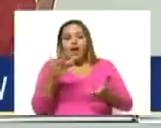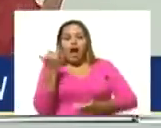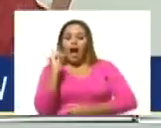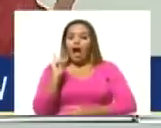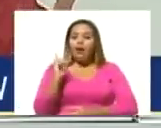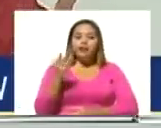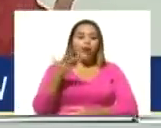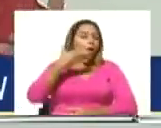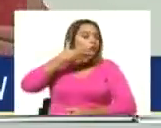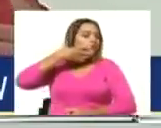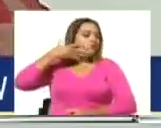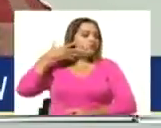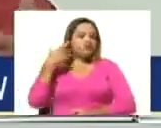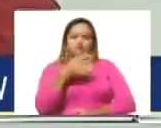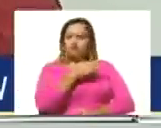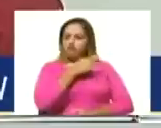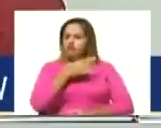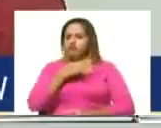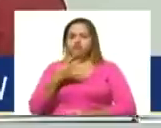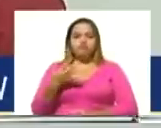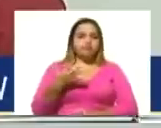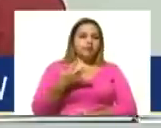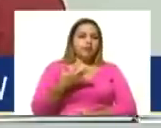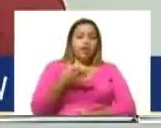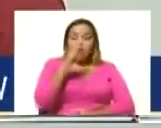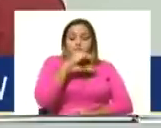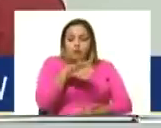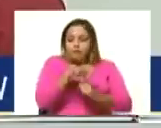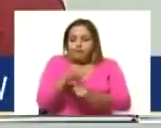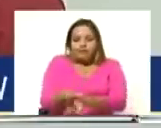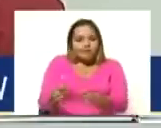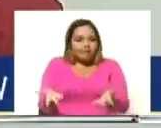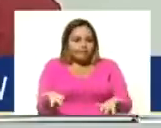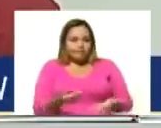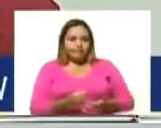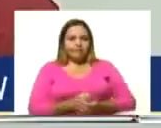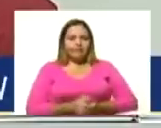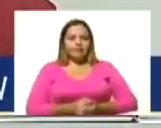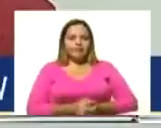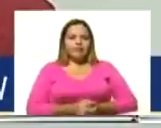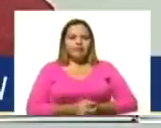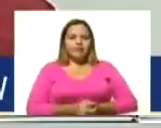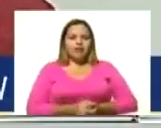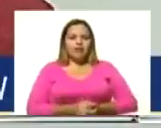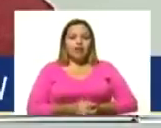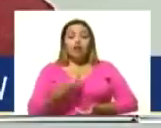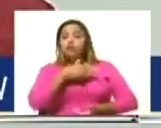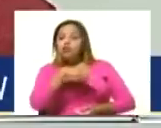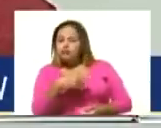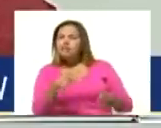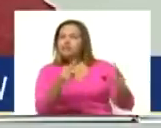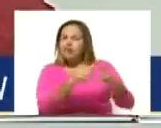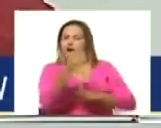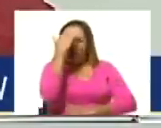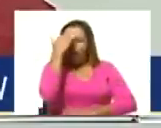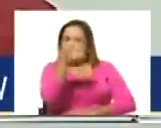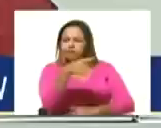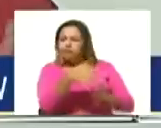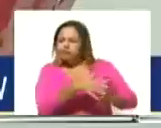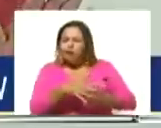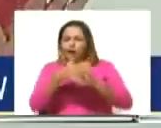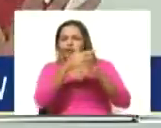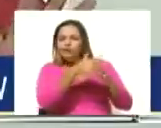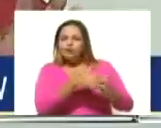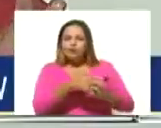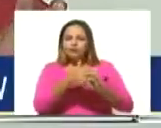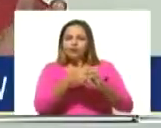que la soberbia imperialista se vea disminuida. Ahora, nosotros conociendo al imperialismo,